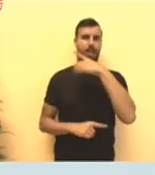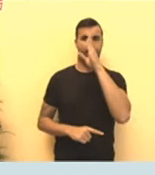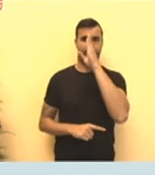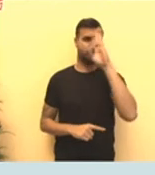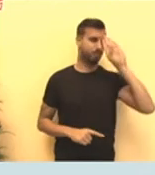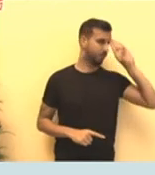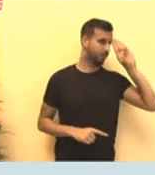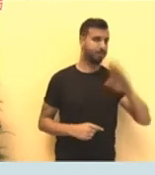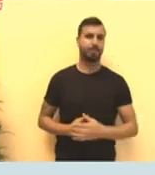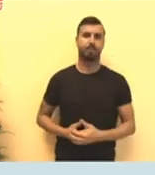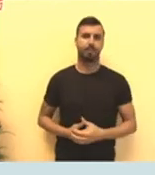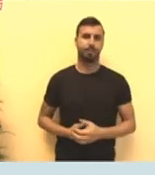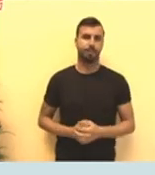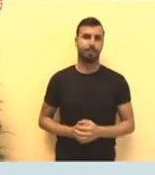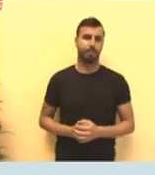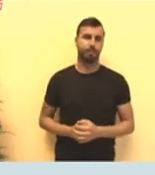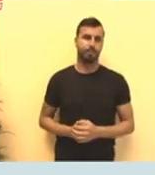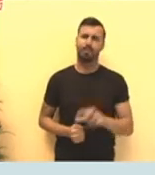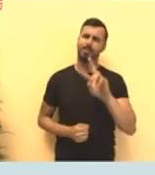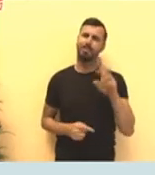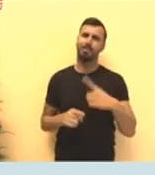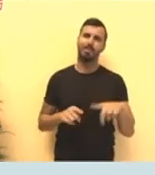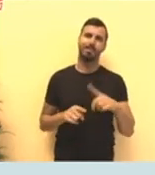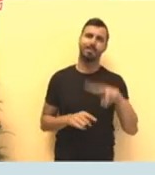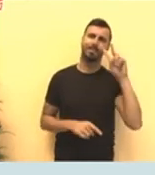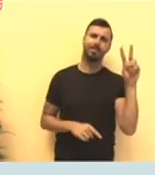cara. ¿Alguien ve otra cosa?